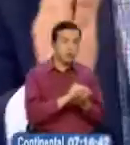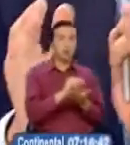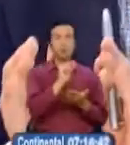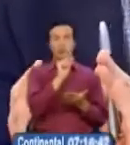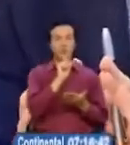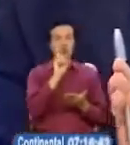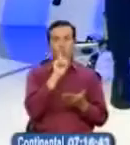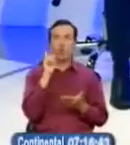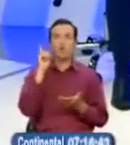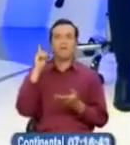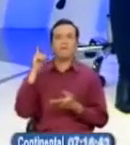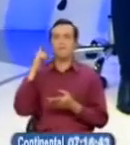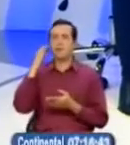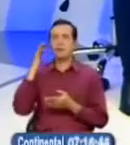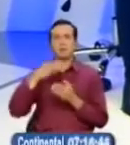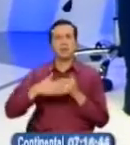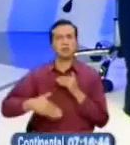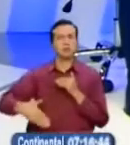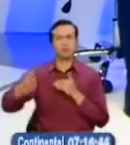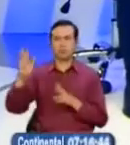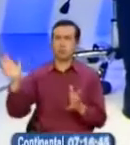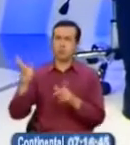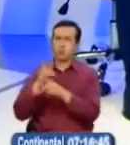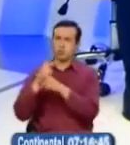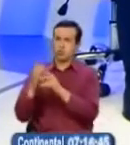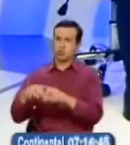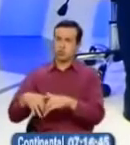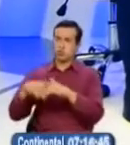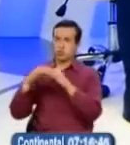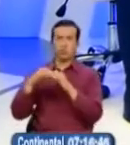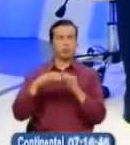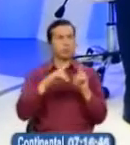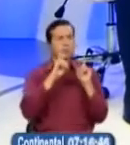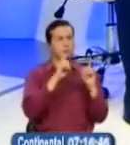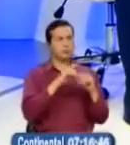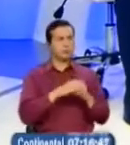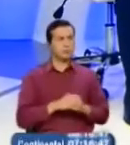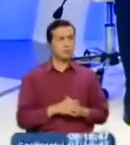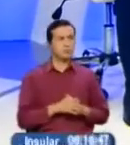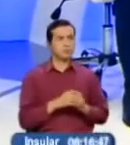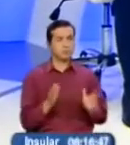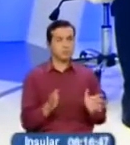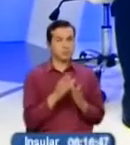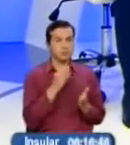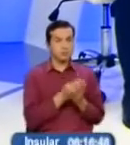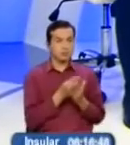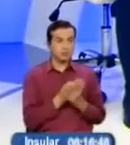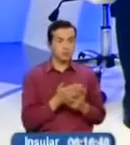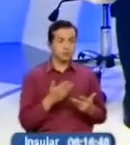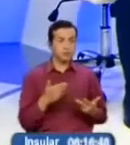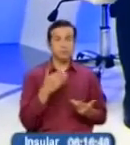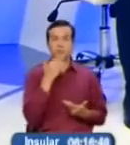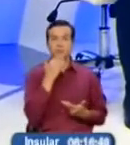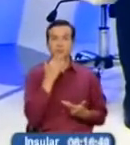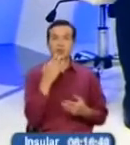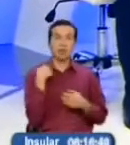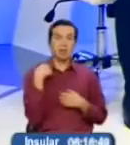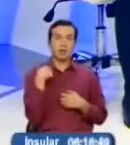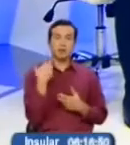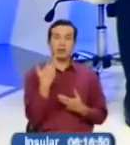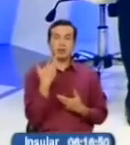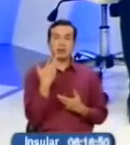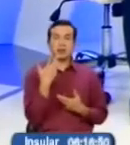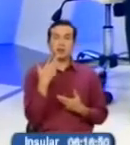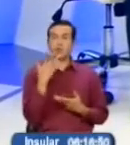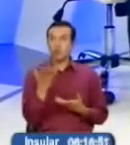y largo plazo para incentivar el sector de la producción. Pero te pregunto ahora, si no incentivamos el consumo, ¿cómo garantizamos la